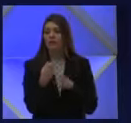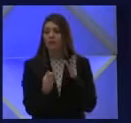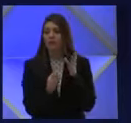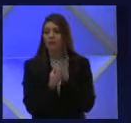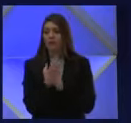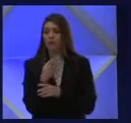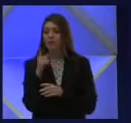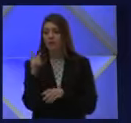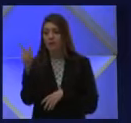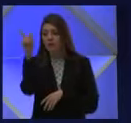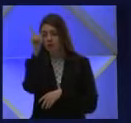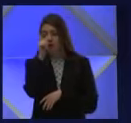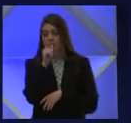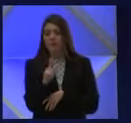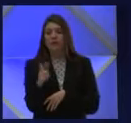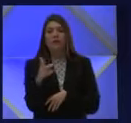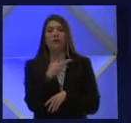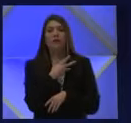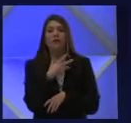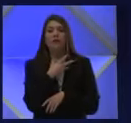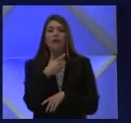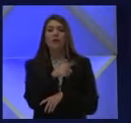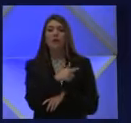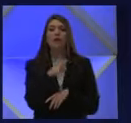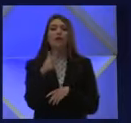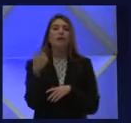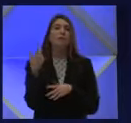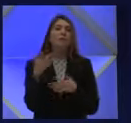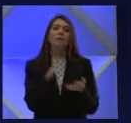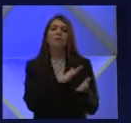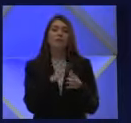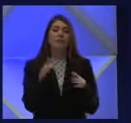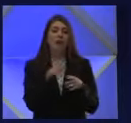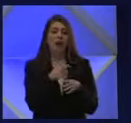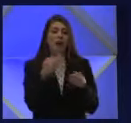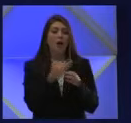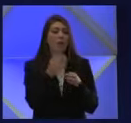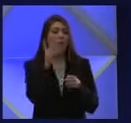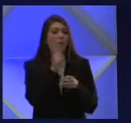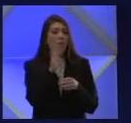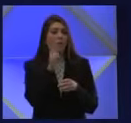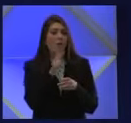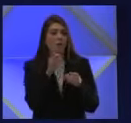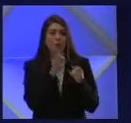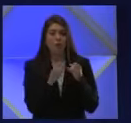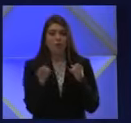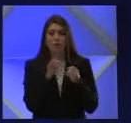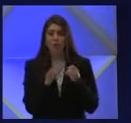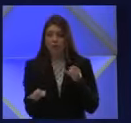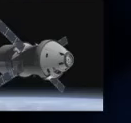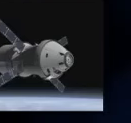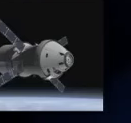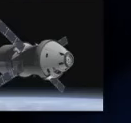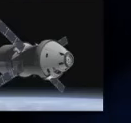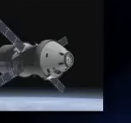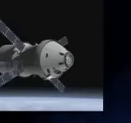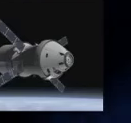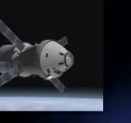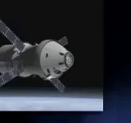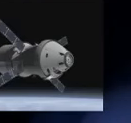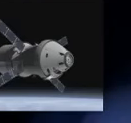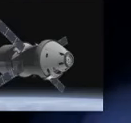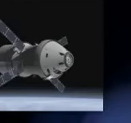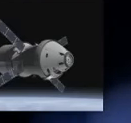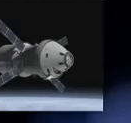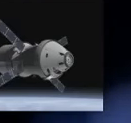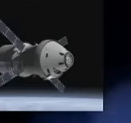la luna está en su etapa final de pruebas pero el primer vuelo quizás